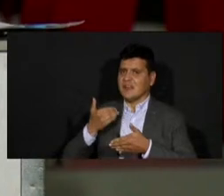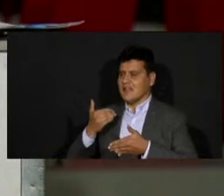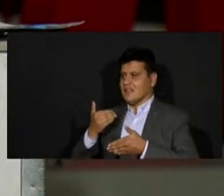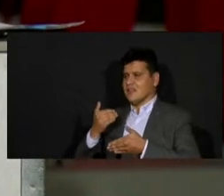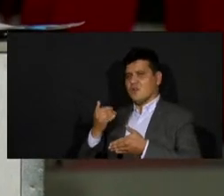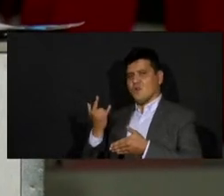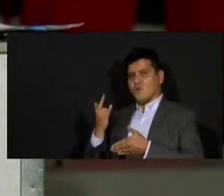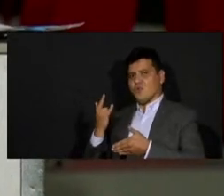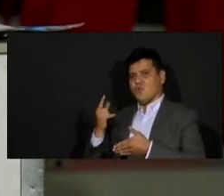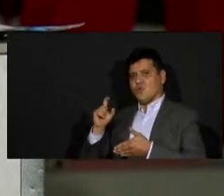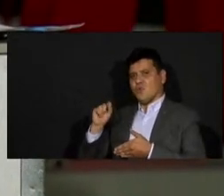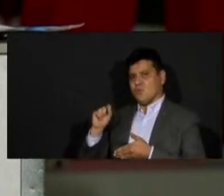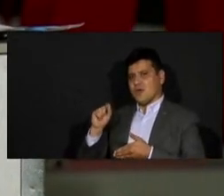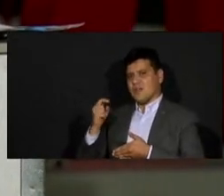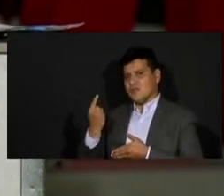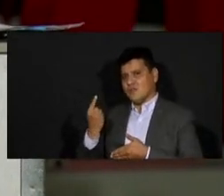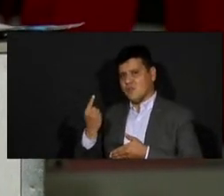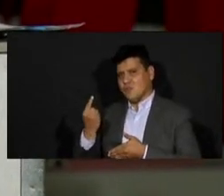año 2021.